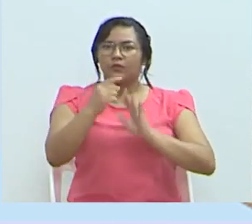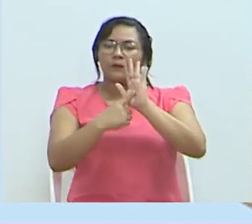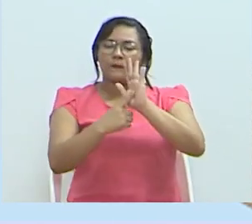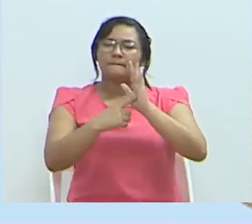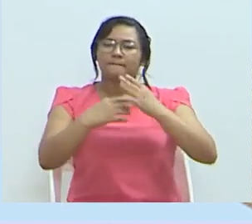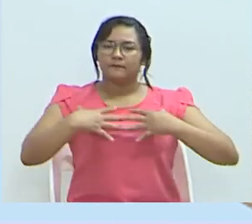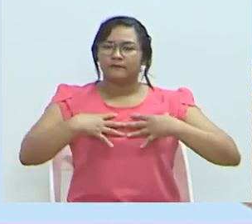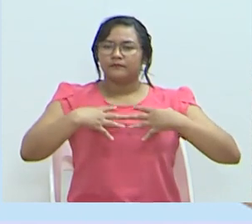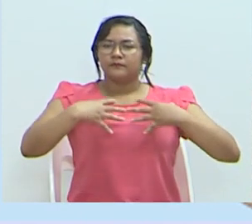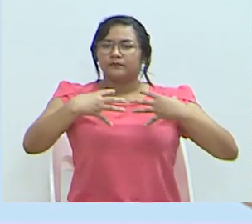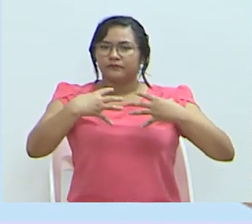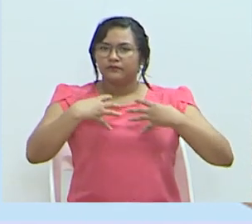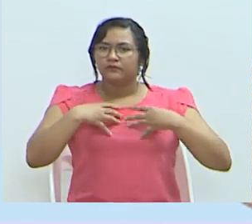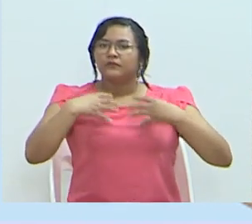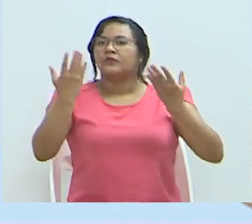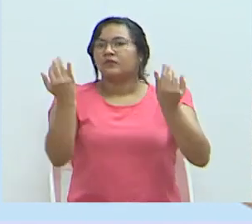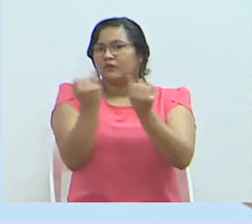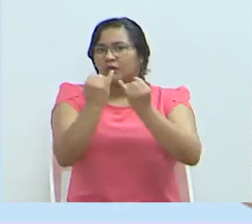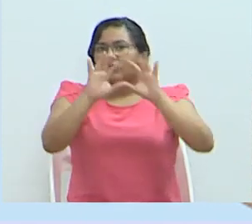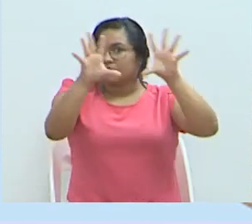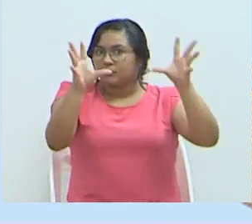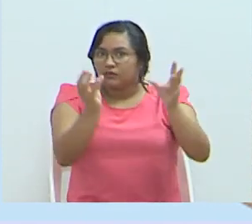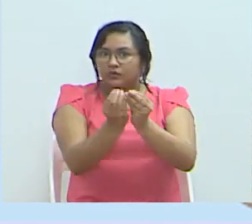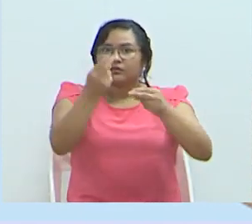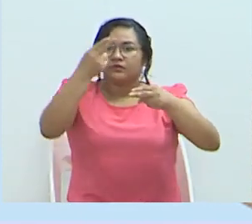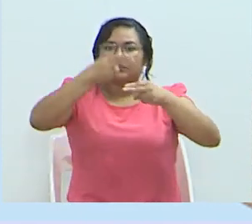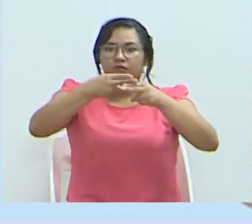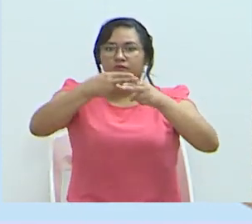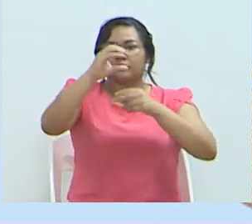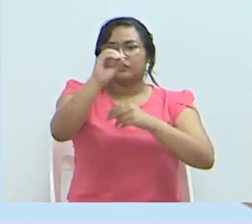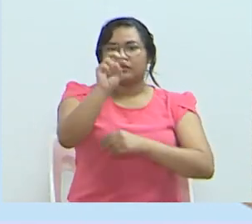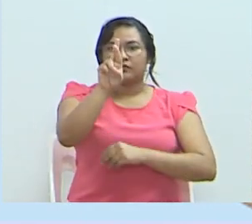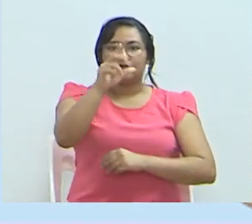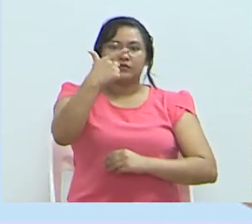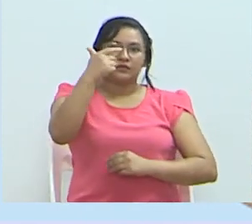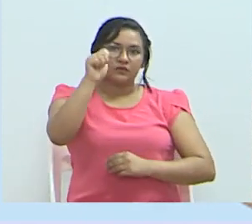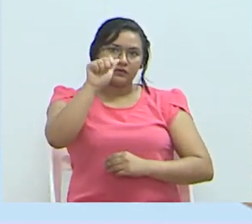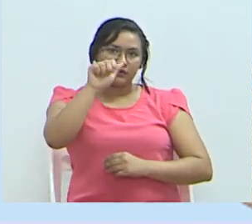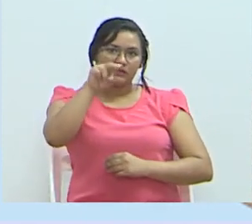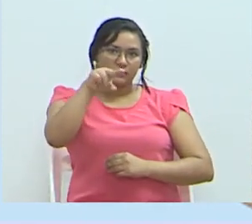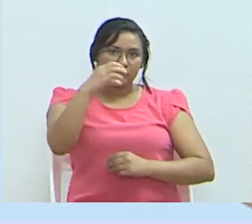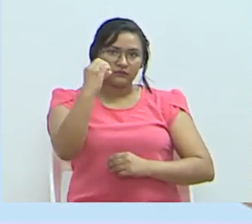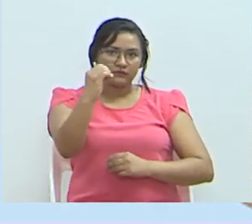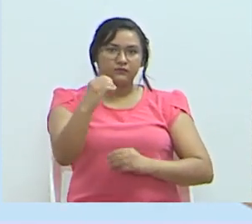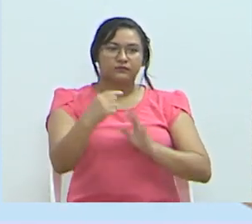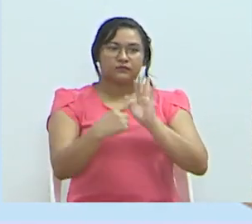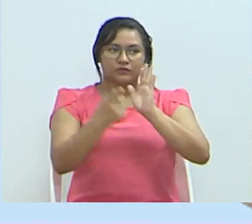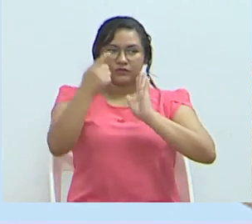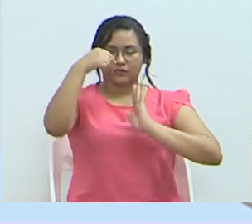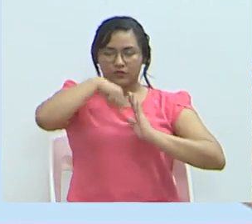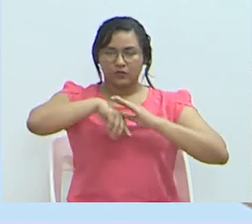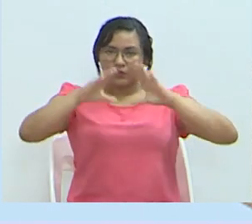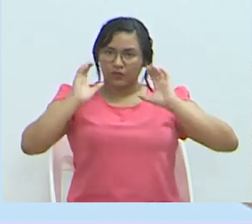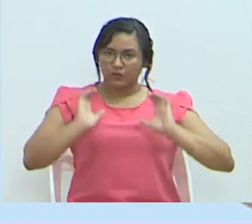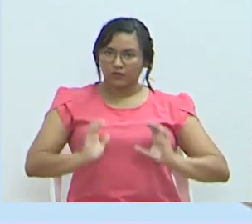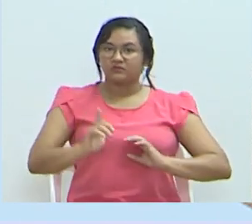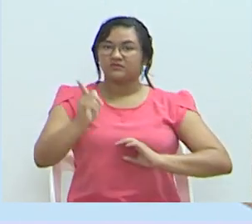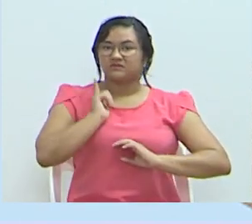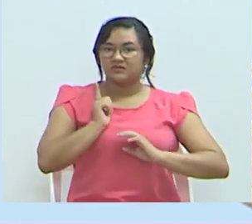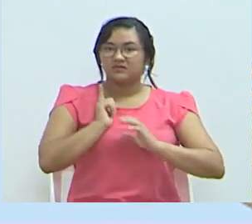ejemplo, son órganos. Sistemas y aparatos. El cuerpo humano posee unos 50